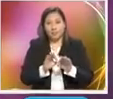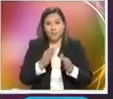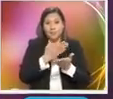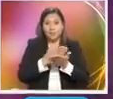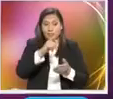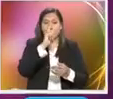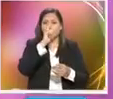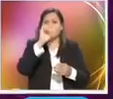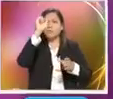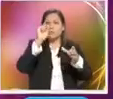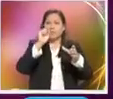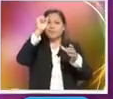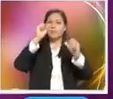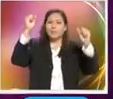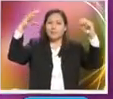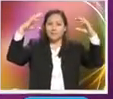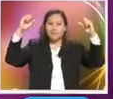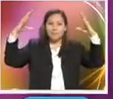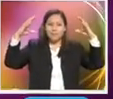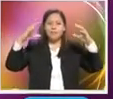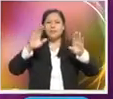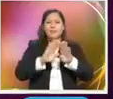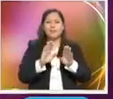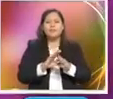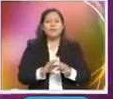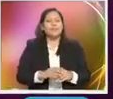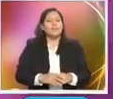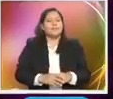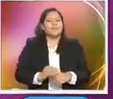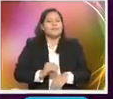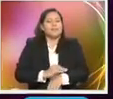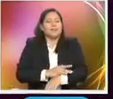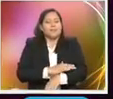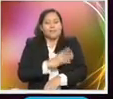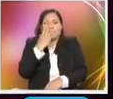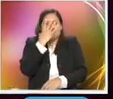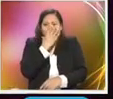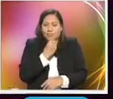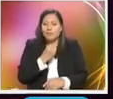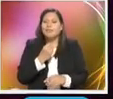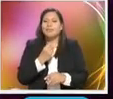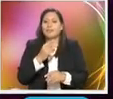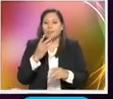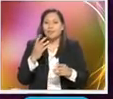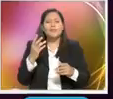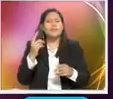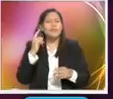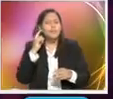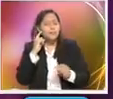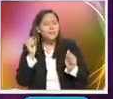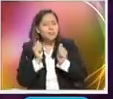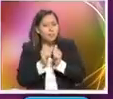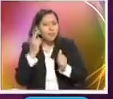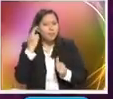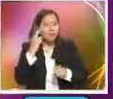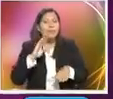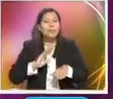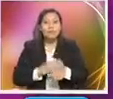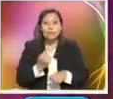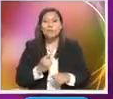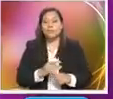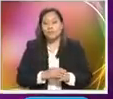las luces, supongo yo que tiene una sinergia muy bonita en conjunto con el sonido. ¿Por qué?